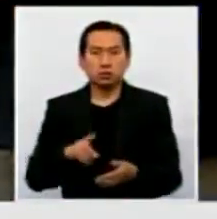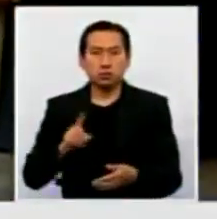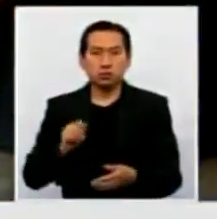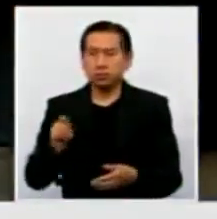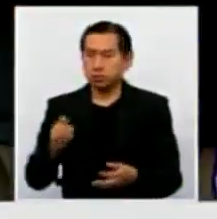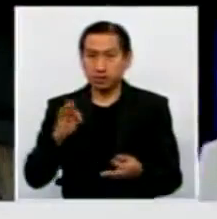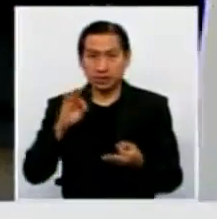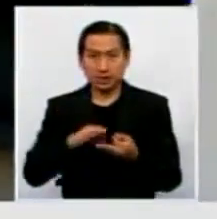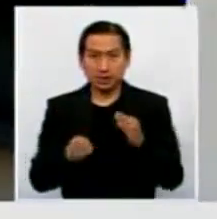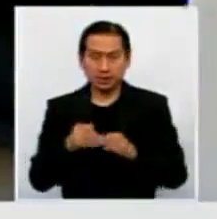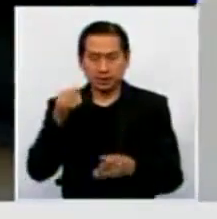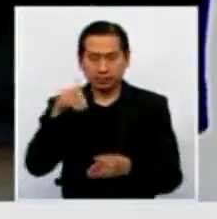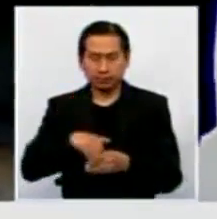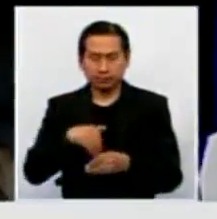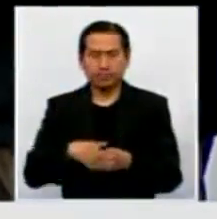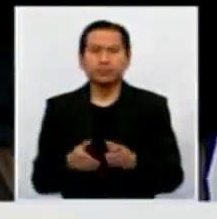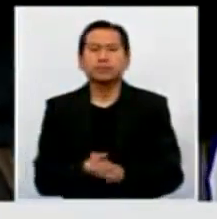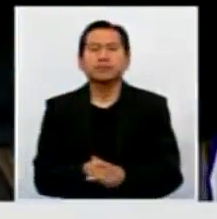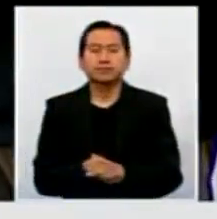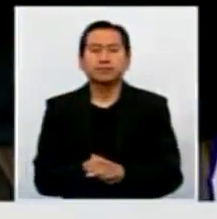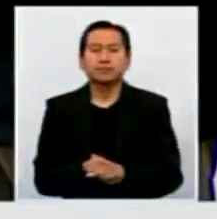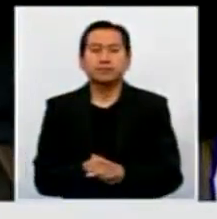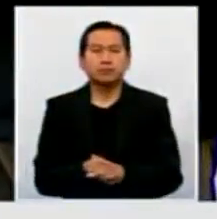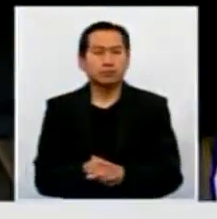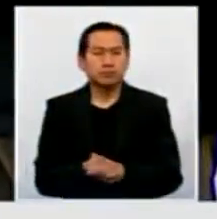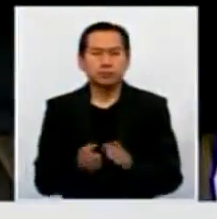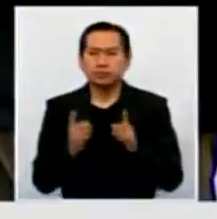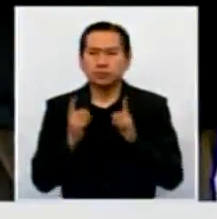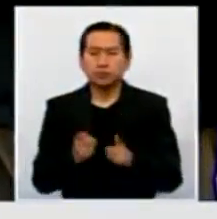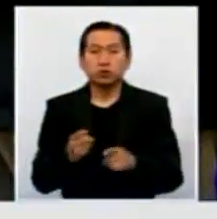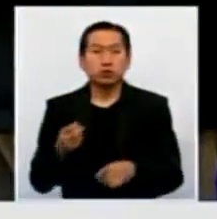fecha de la elección. Al mismo tiempo,